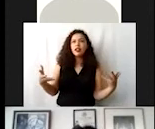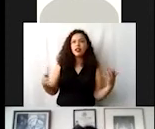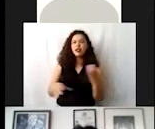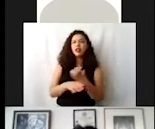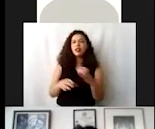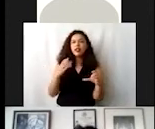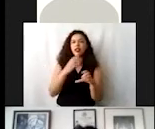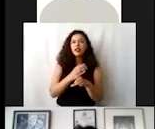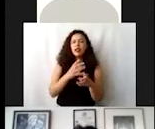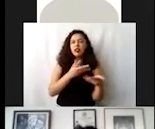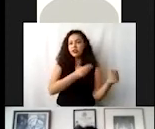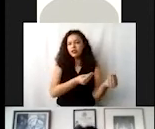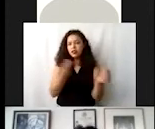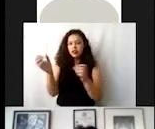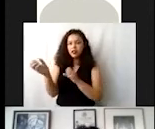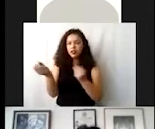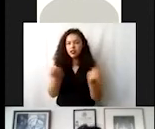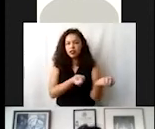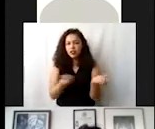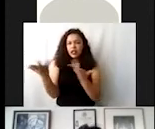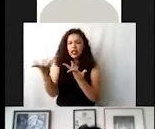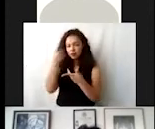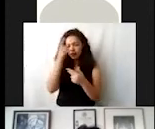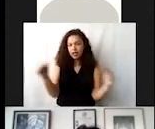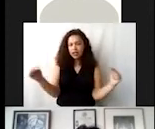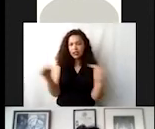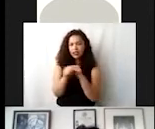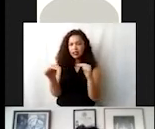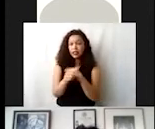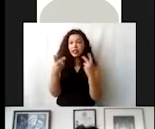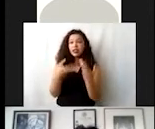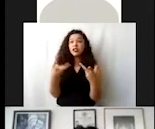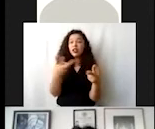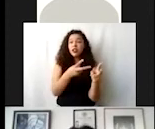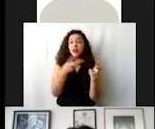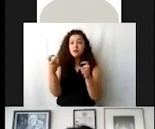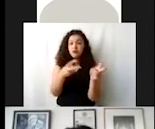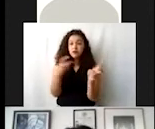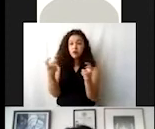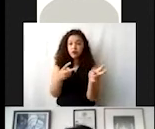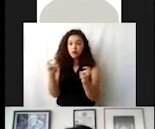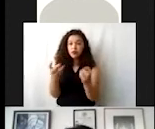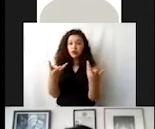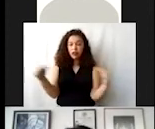través de las carreteras. Entonces, hay mucho robo en las carreteras, ¿no?